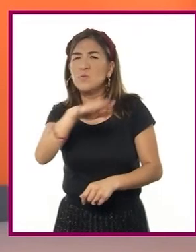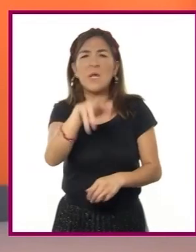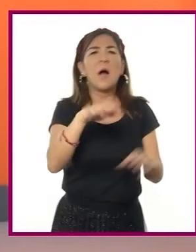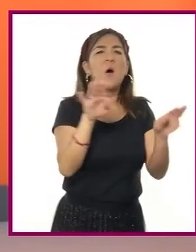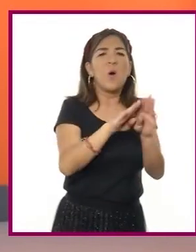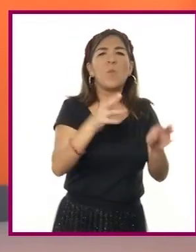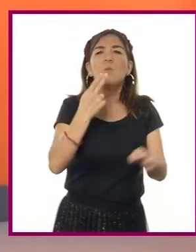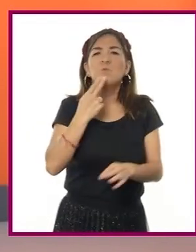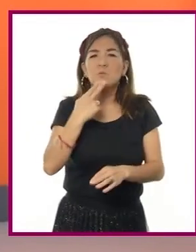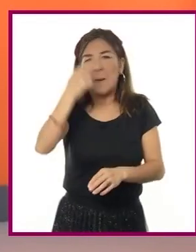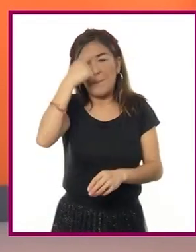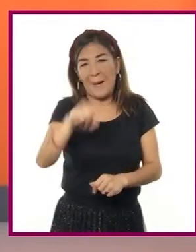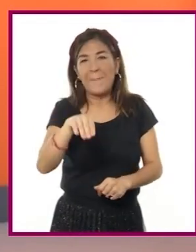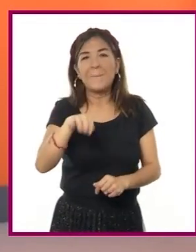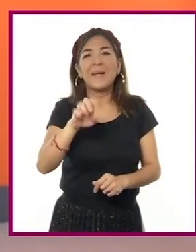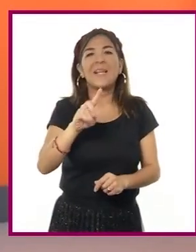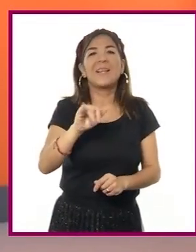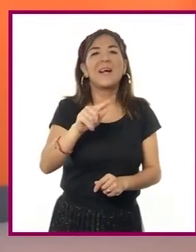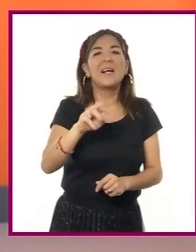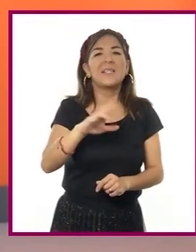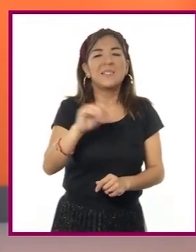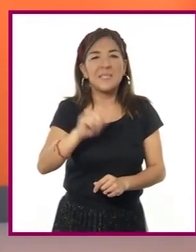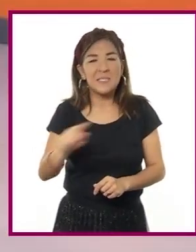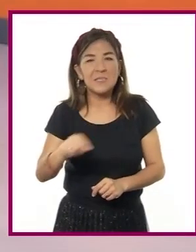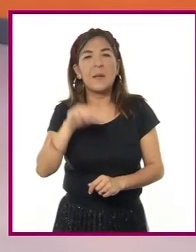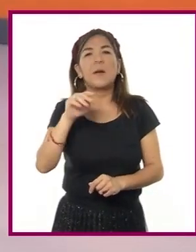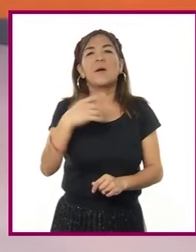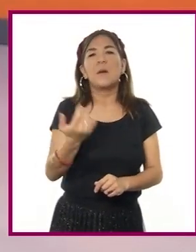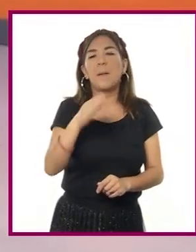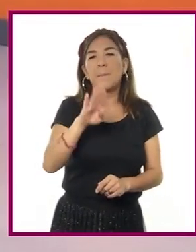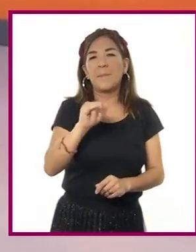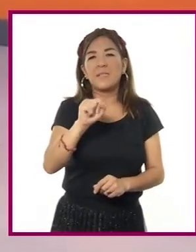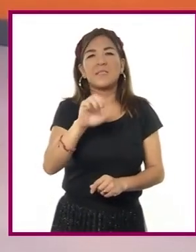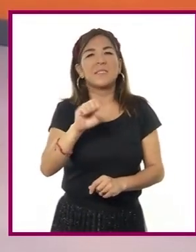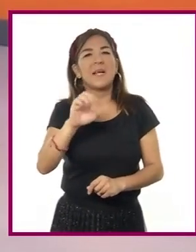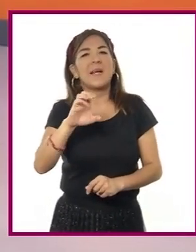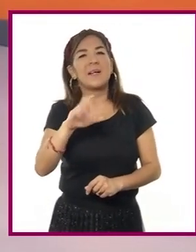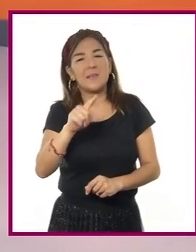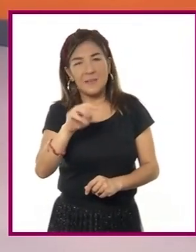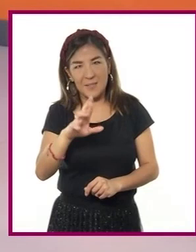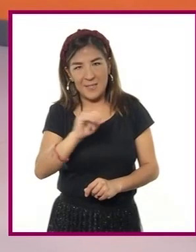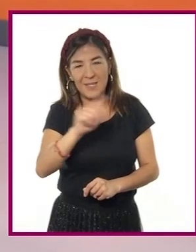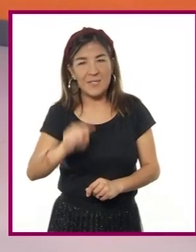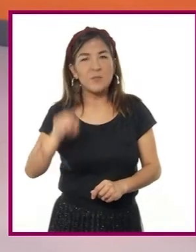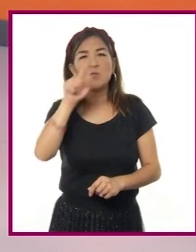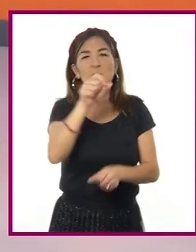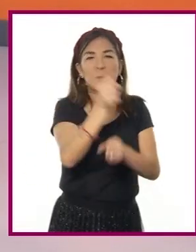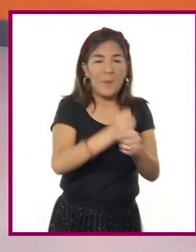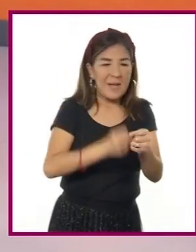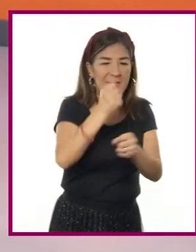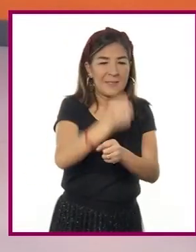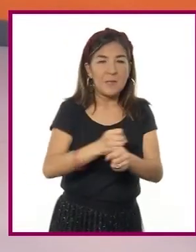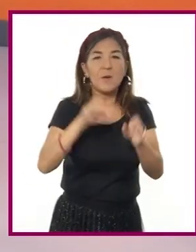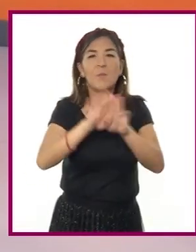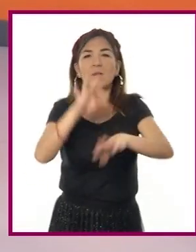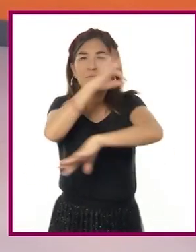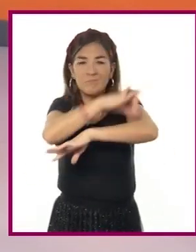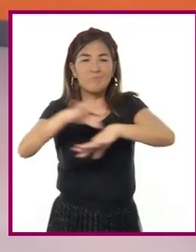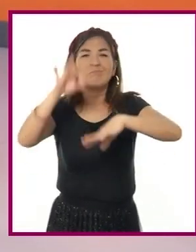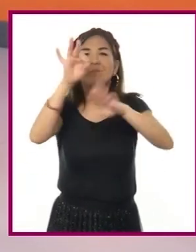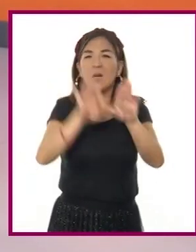posibles usos de la mediatriz y la bisectriz y así practicar el trazo de estas rectas en sus